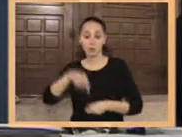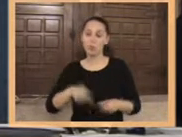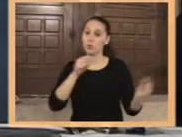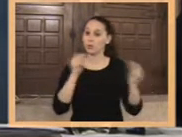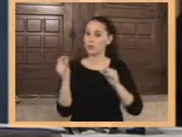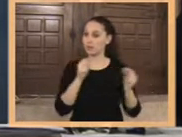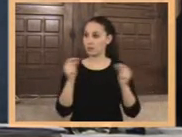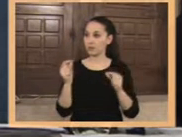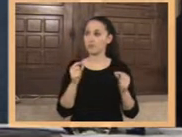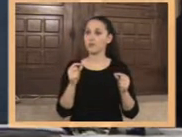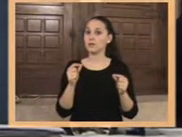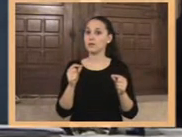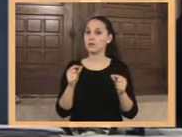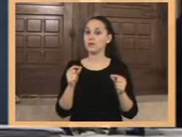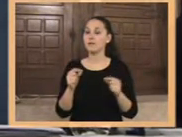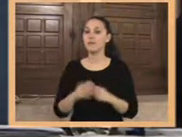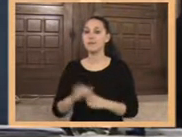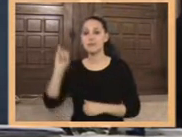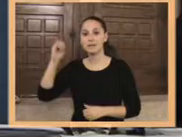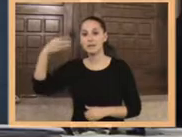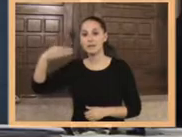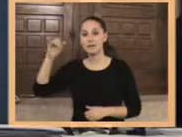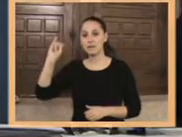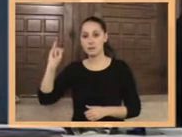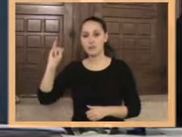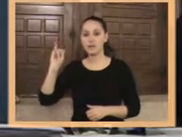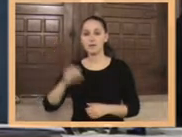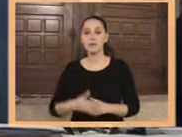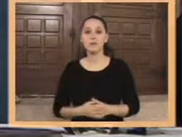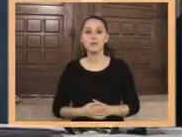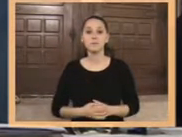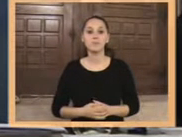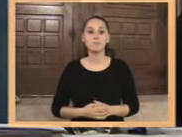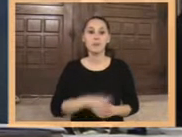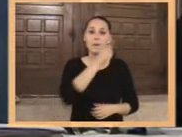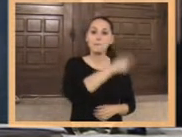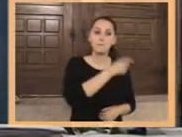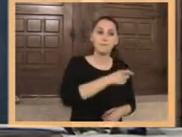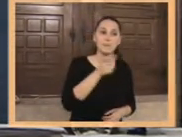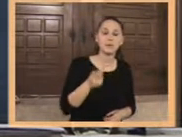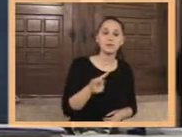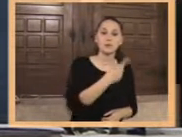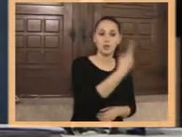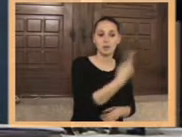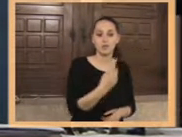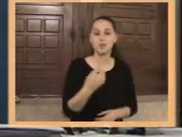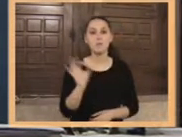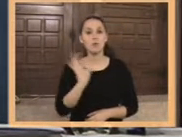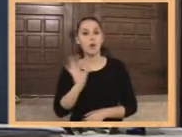se quiere cercenar, el impuesto de bienes inmuebles, exigido tanto a particulares como a inmuebles públicos que no están